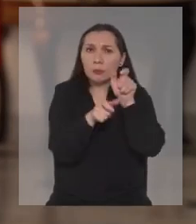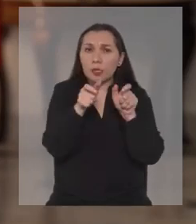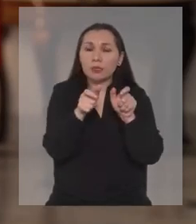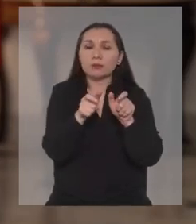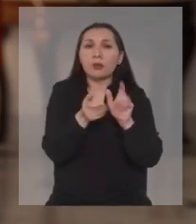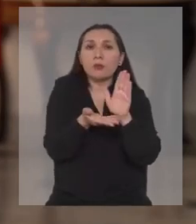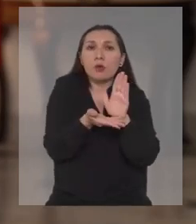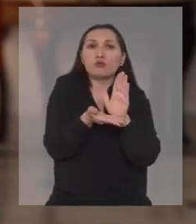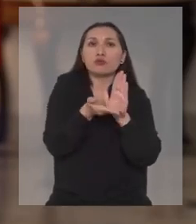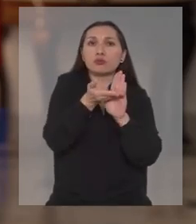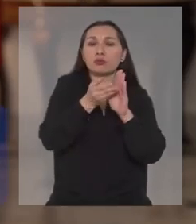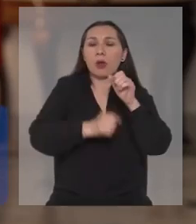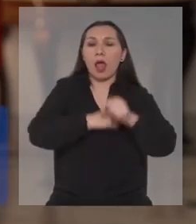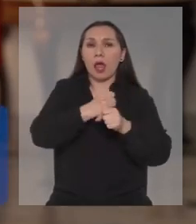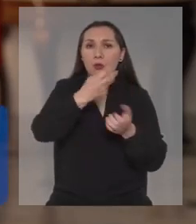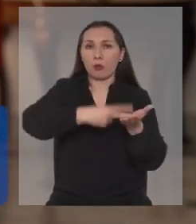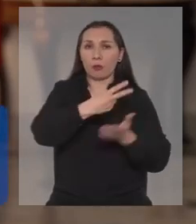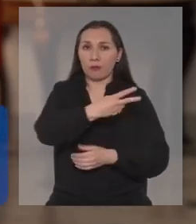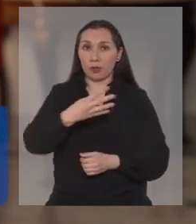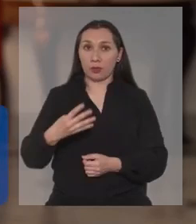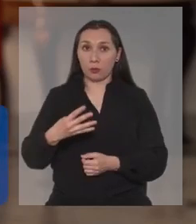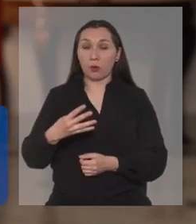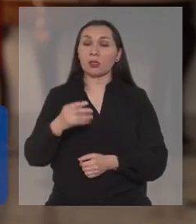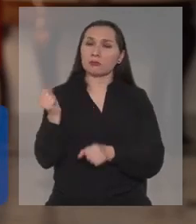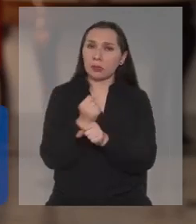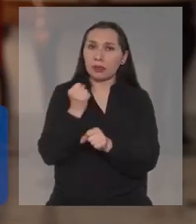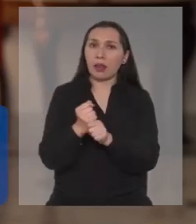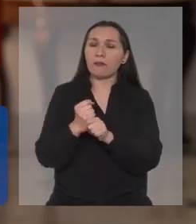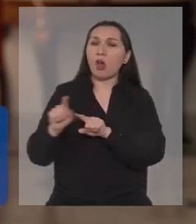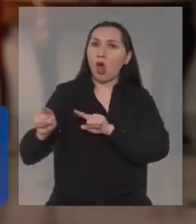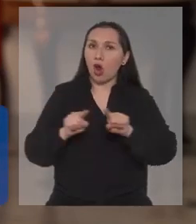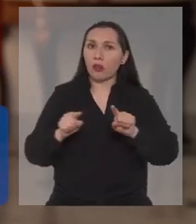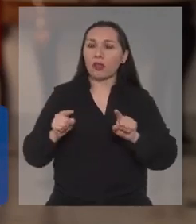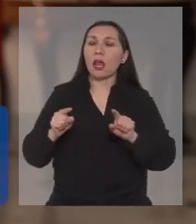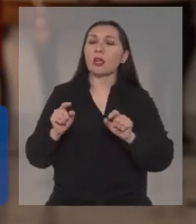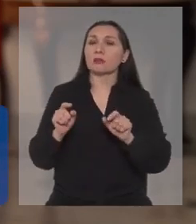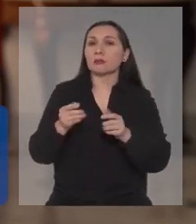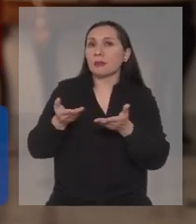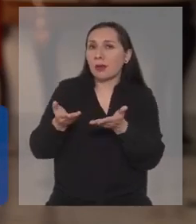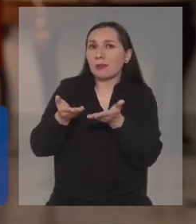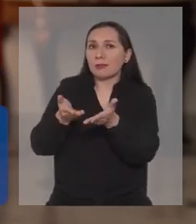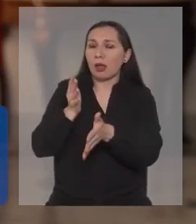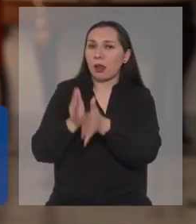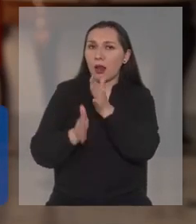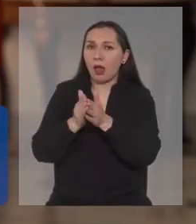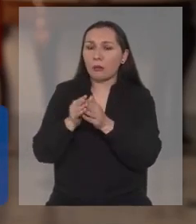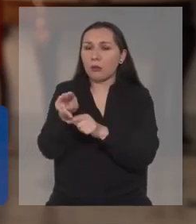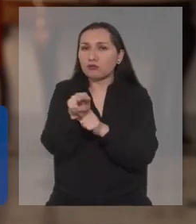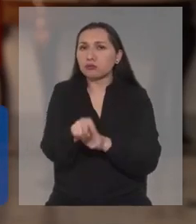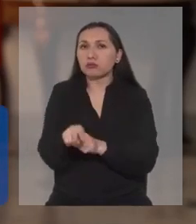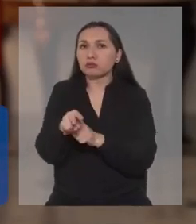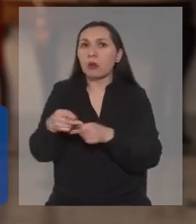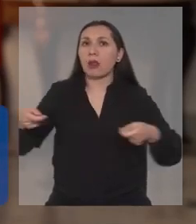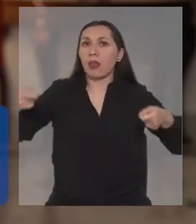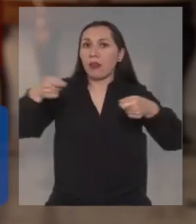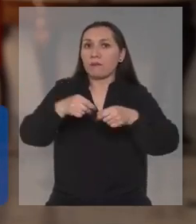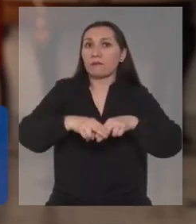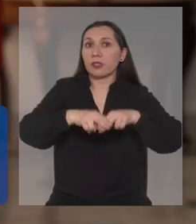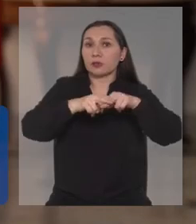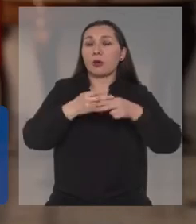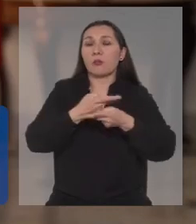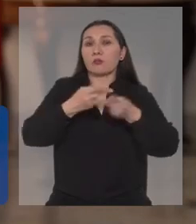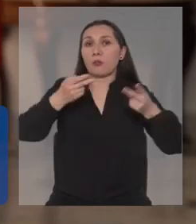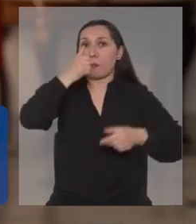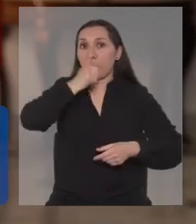específicamente del crecimiento del año 2024 que trabaje coordinadamente para acelerar y monitorear la inversión